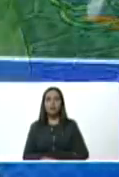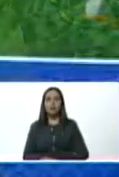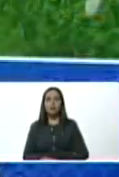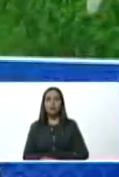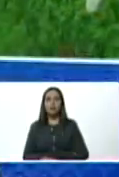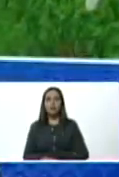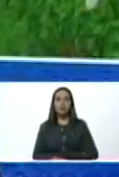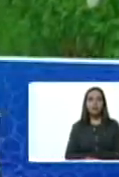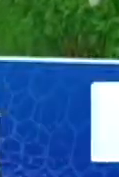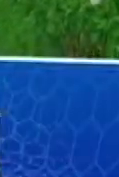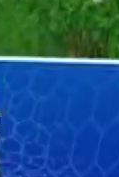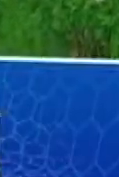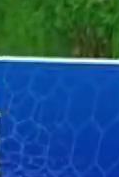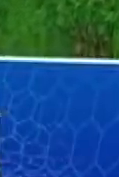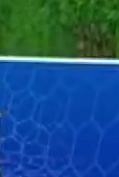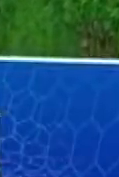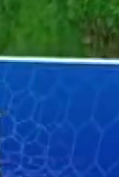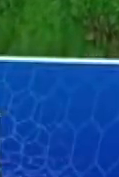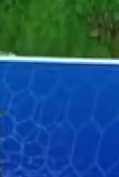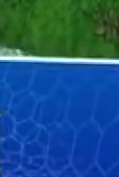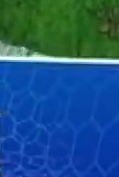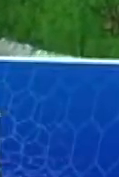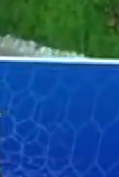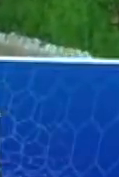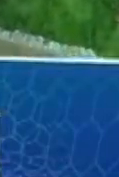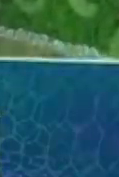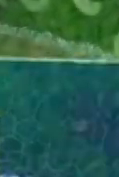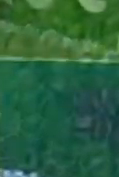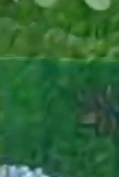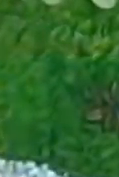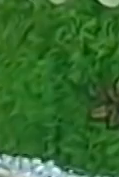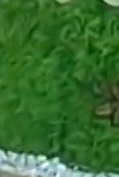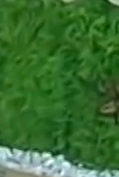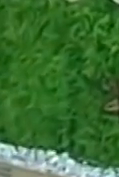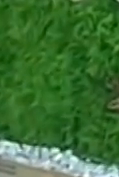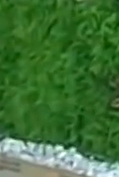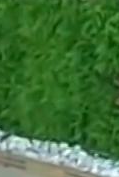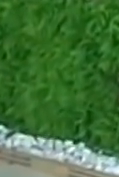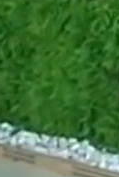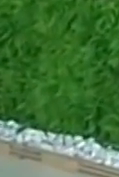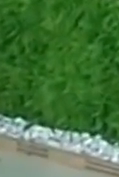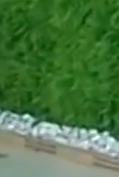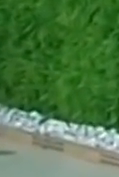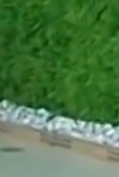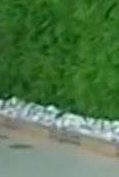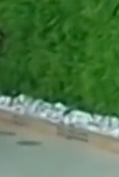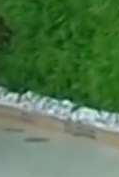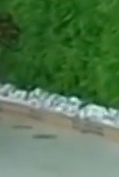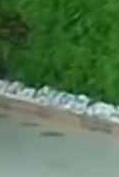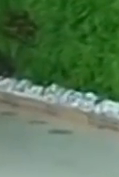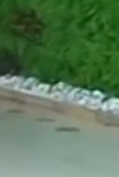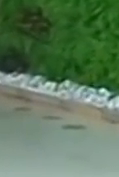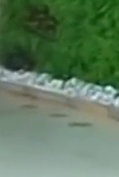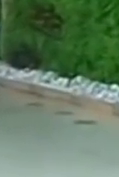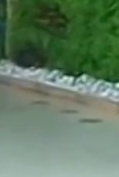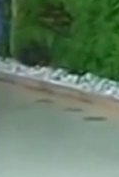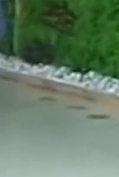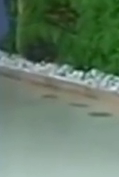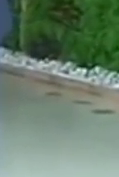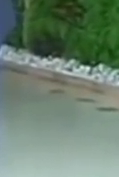Saludos, señor presidente Nicolás Maduro Moros. Nos encontramos en el Aeropuerto Internacional de